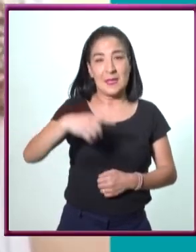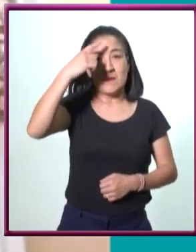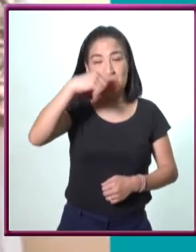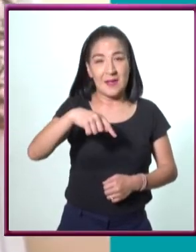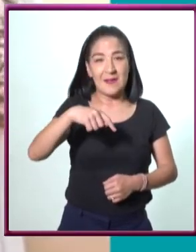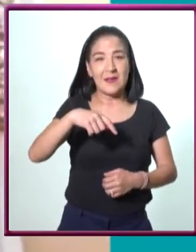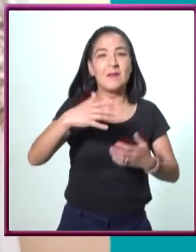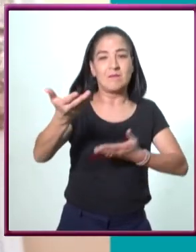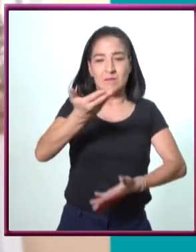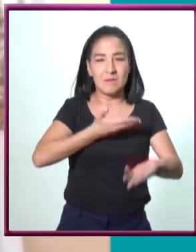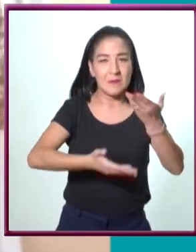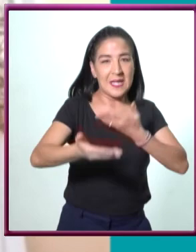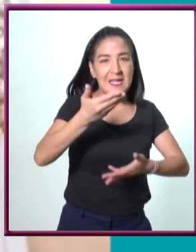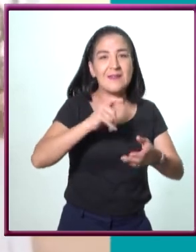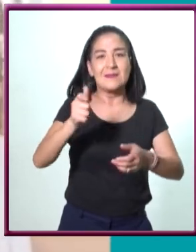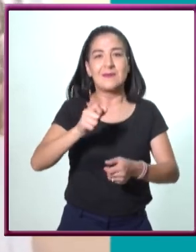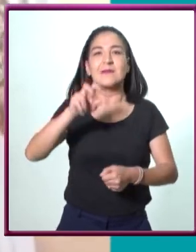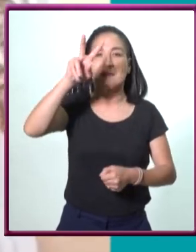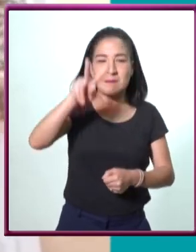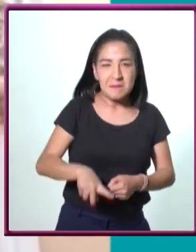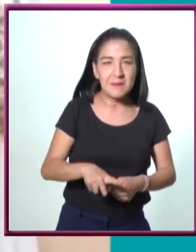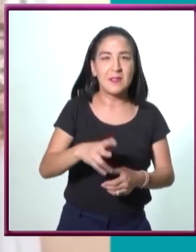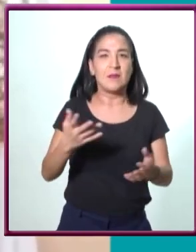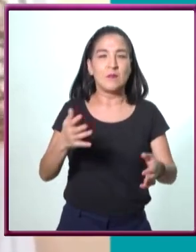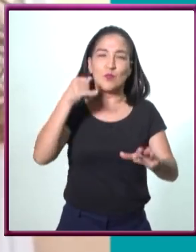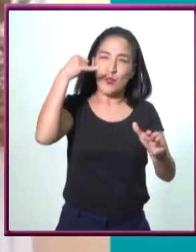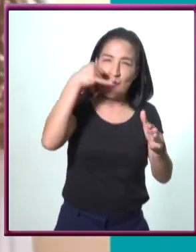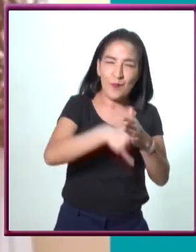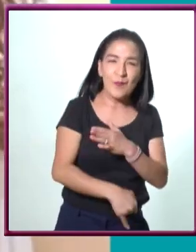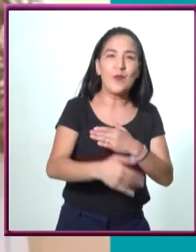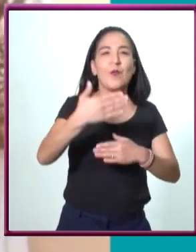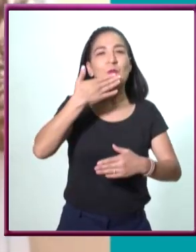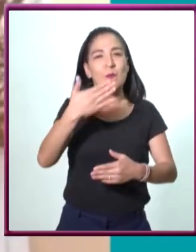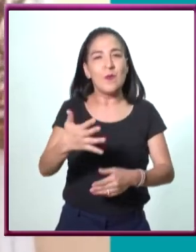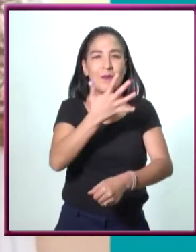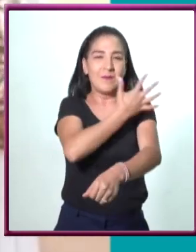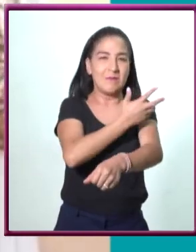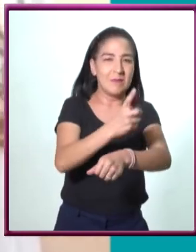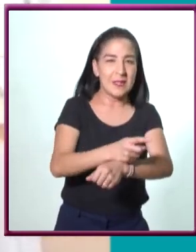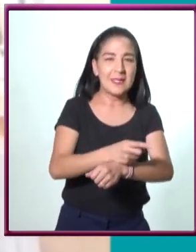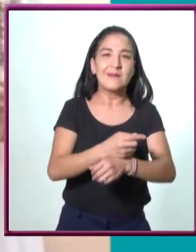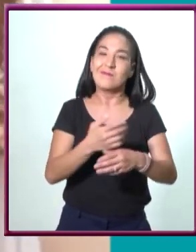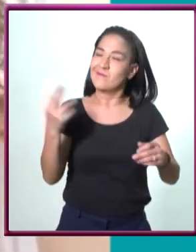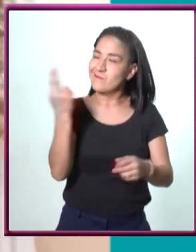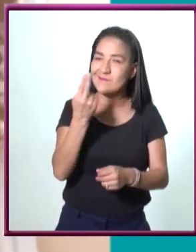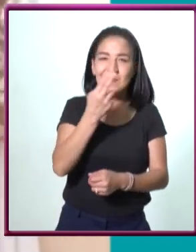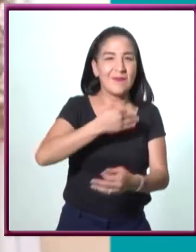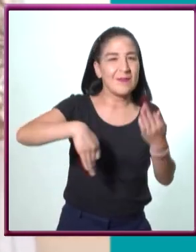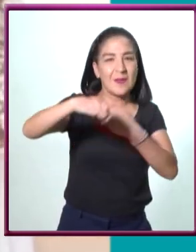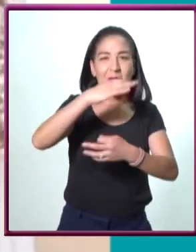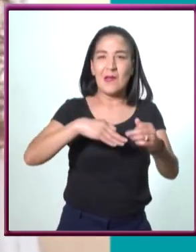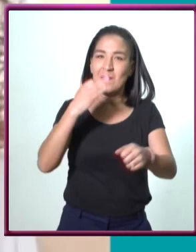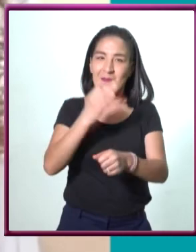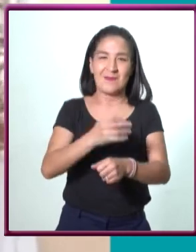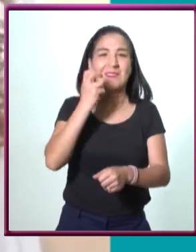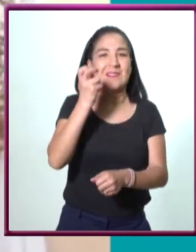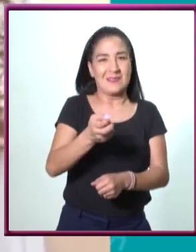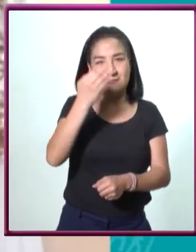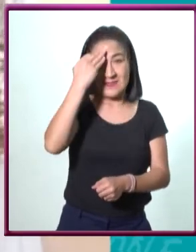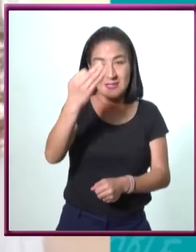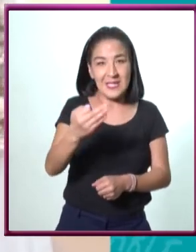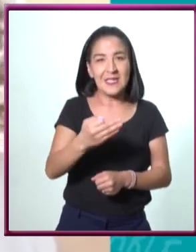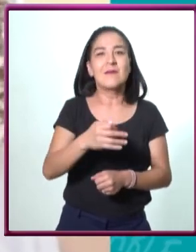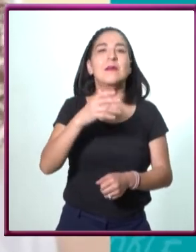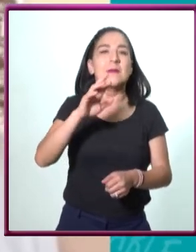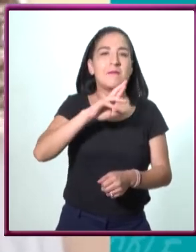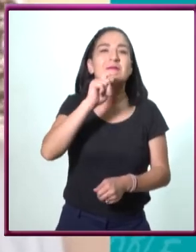para construir relaciones verdaderas, auténticas, profundas, que nos hacen mucha falta en estos tiempos,